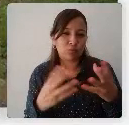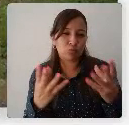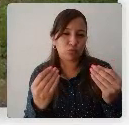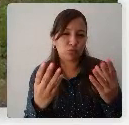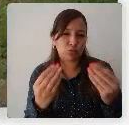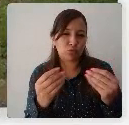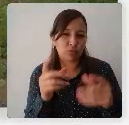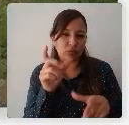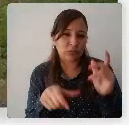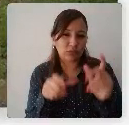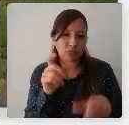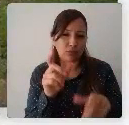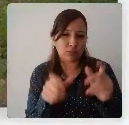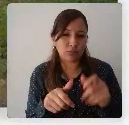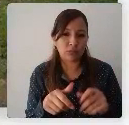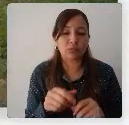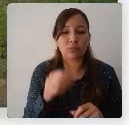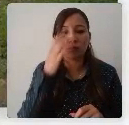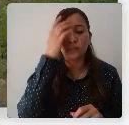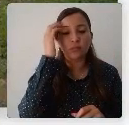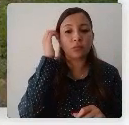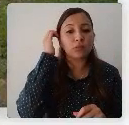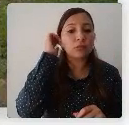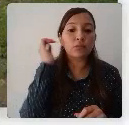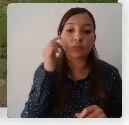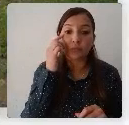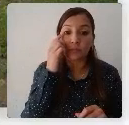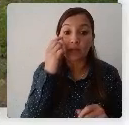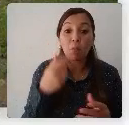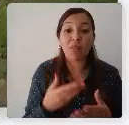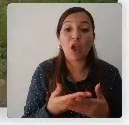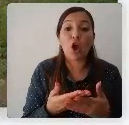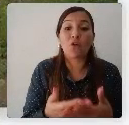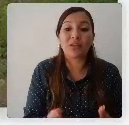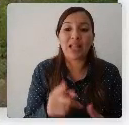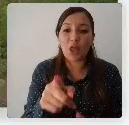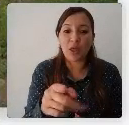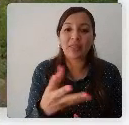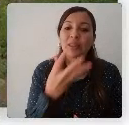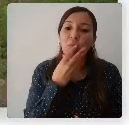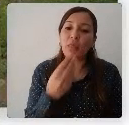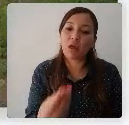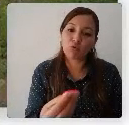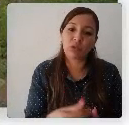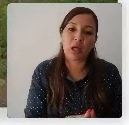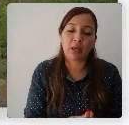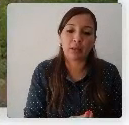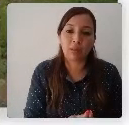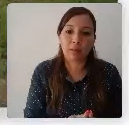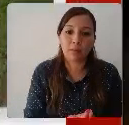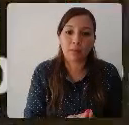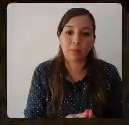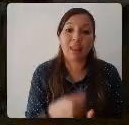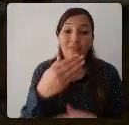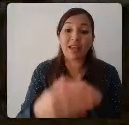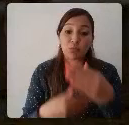que tienen desde ya una oferta muy interesante para que cada uno de ustedes pueda explorarlo. Más adelante les voy a dar los